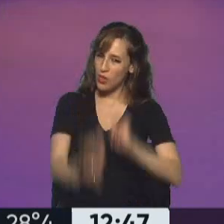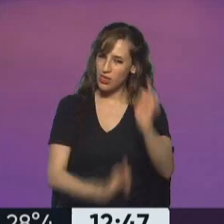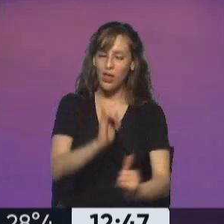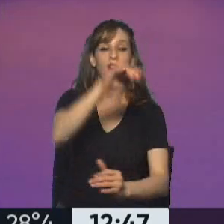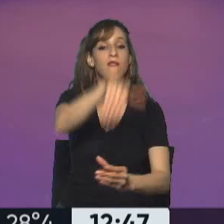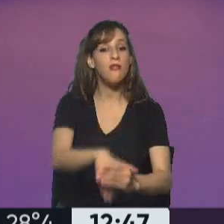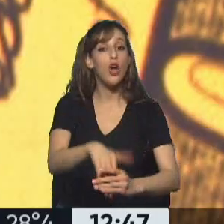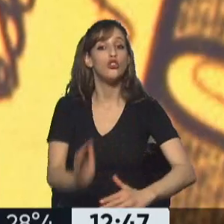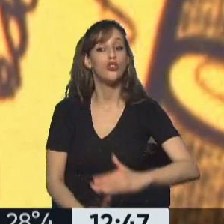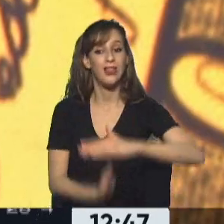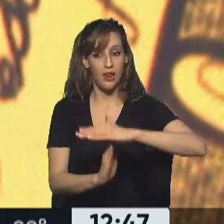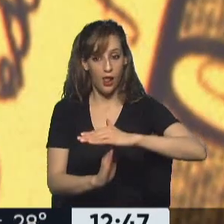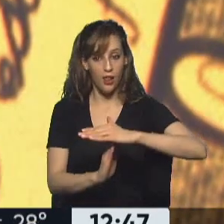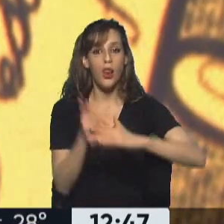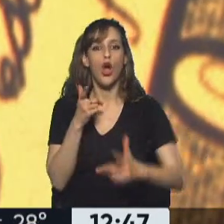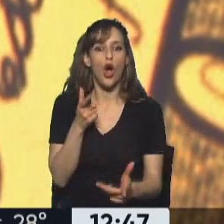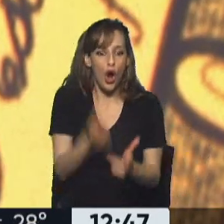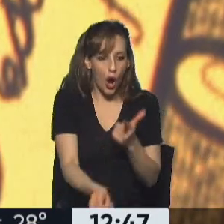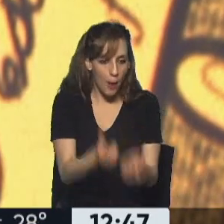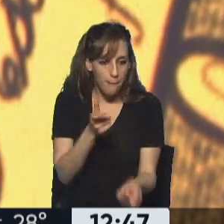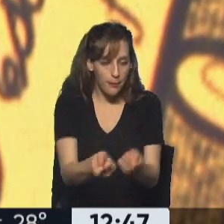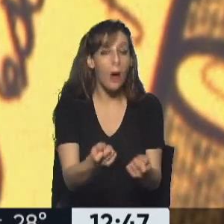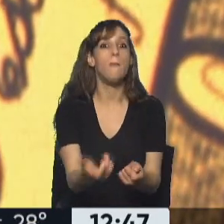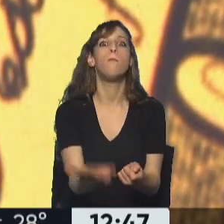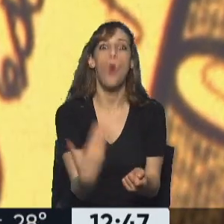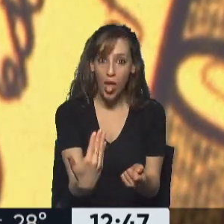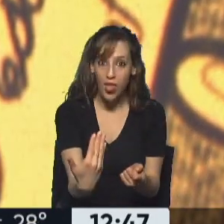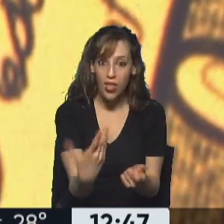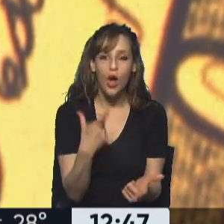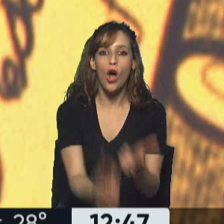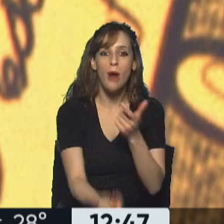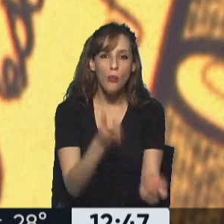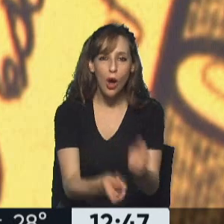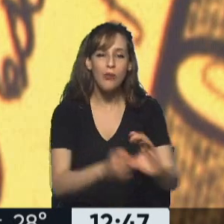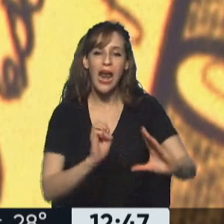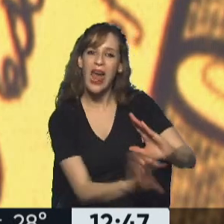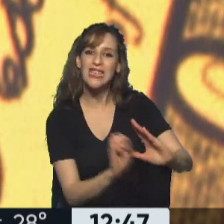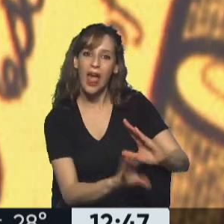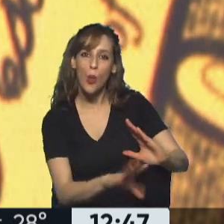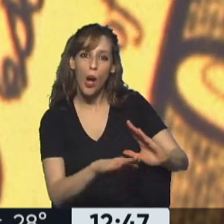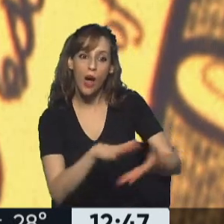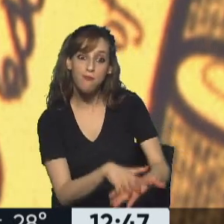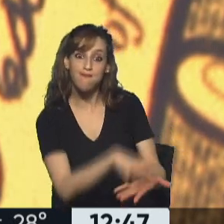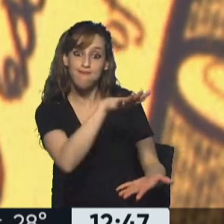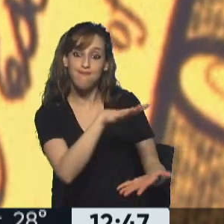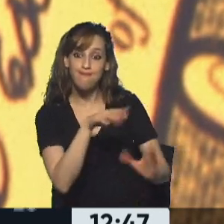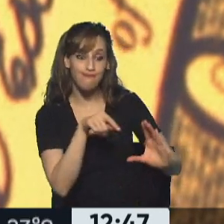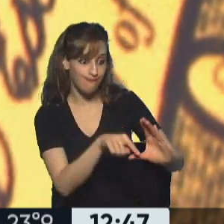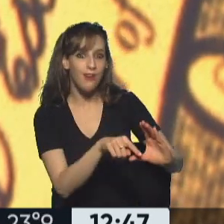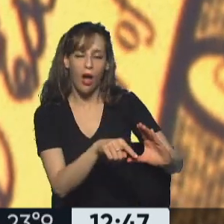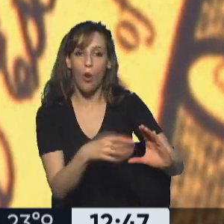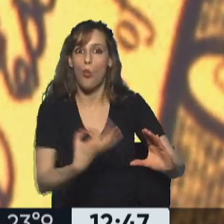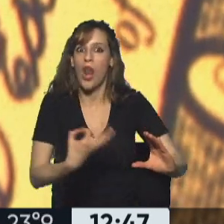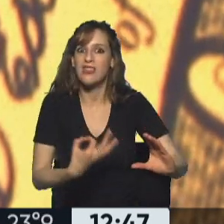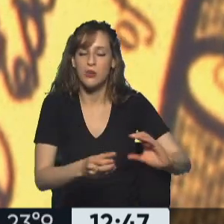puede comprar dólares y ponerlos en sus reservas puede defender mejor tu moneda tu moneda mejor